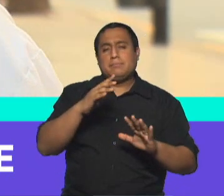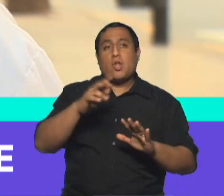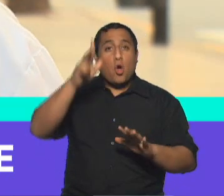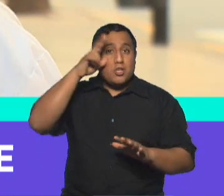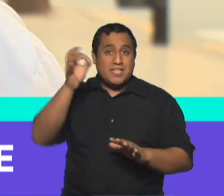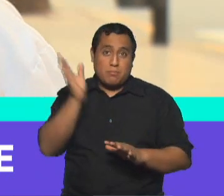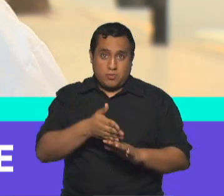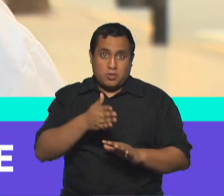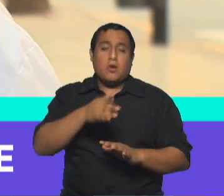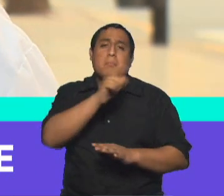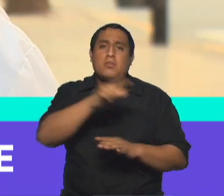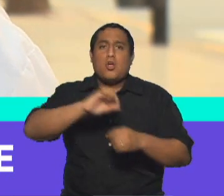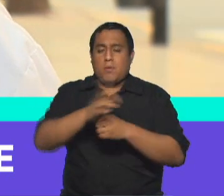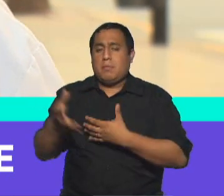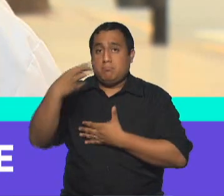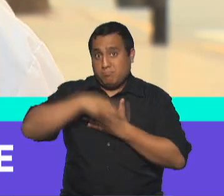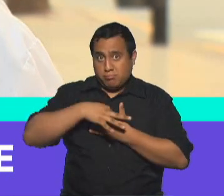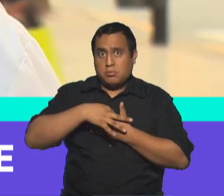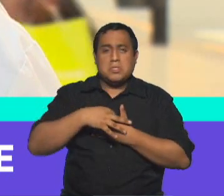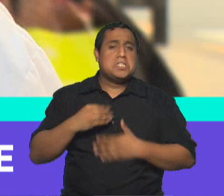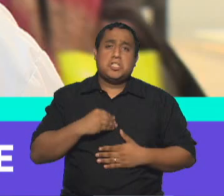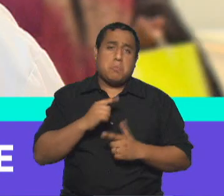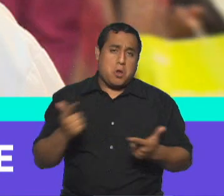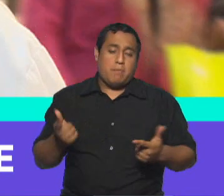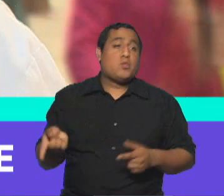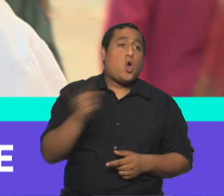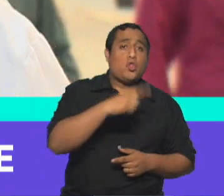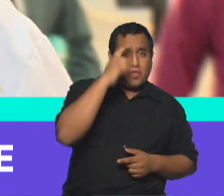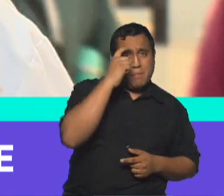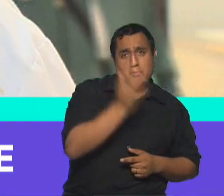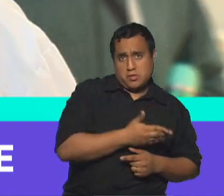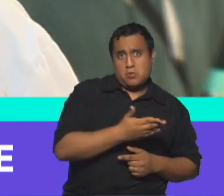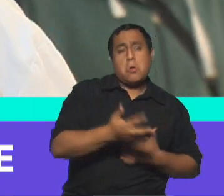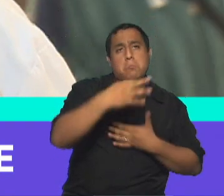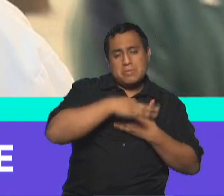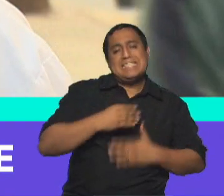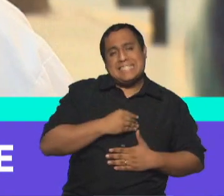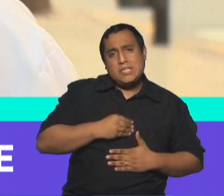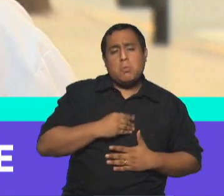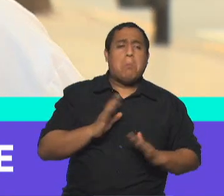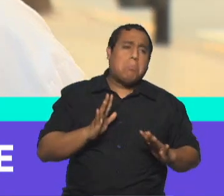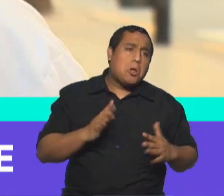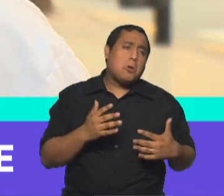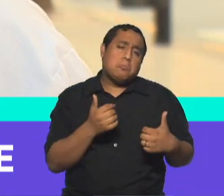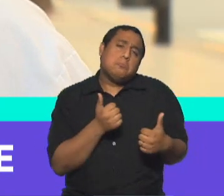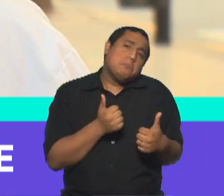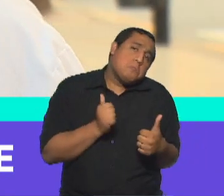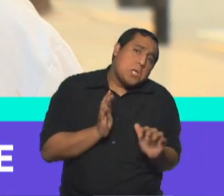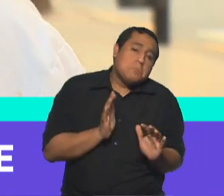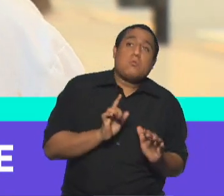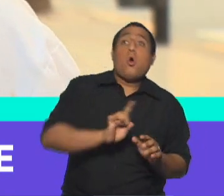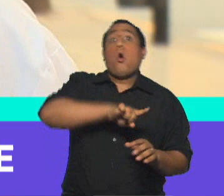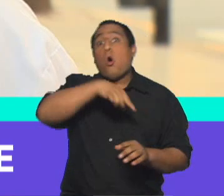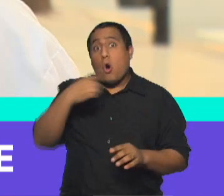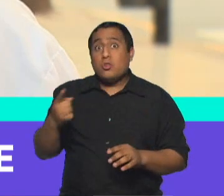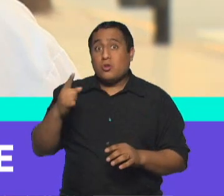transcurre en el COVID de una manera casi asintomática, otro 10% de una manera que tiene síntomas, pero lo pasan más o menos bien.